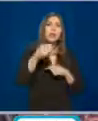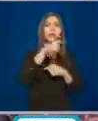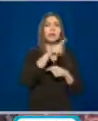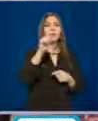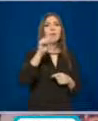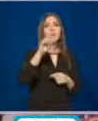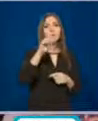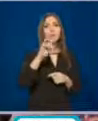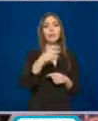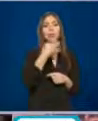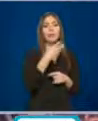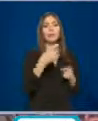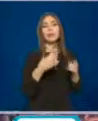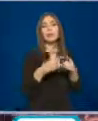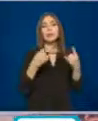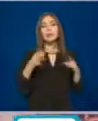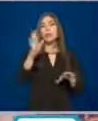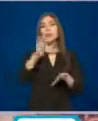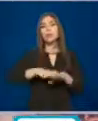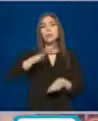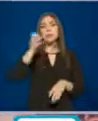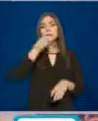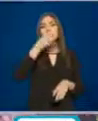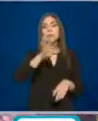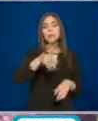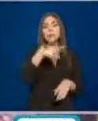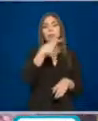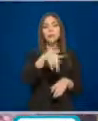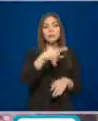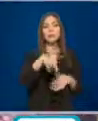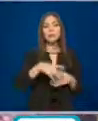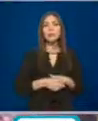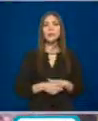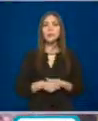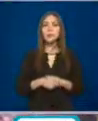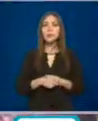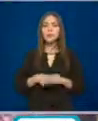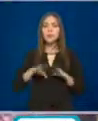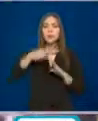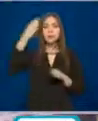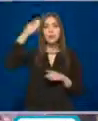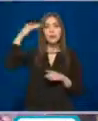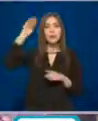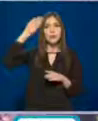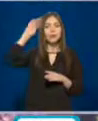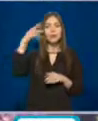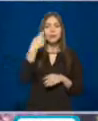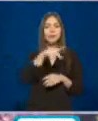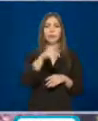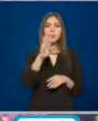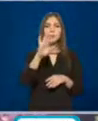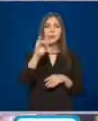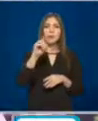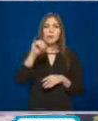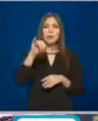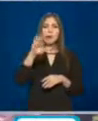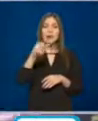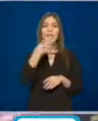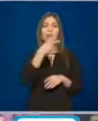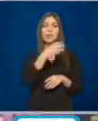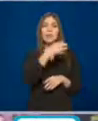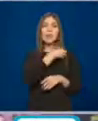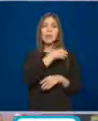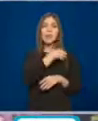Pues una de las historias más fascinantes de la Marina Británica es que este capitán Blake, con